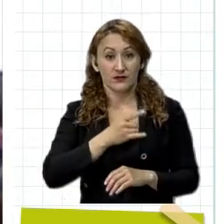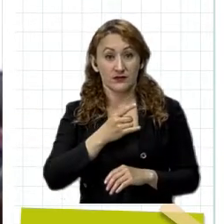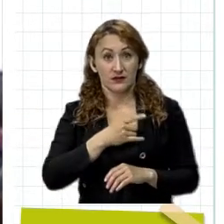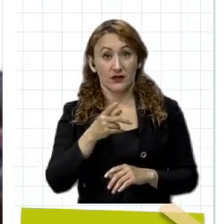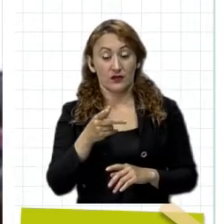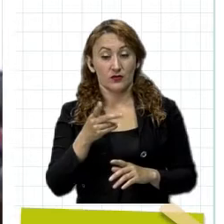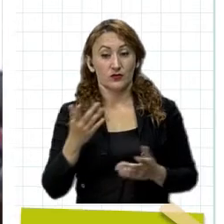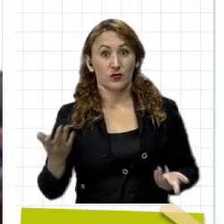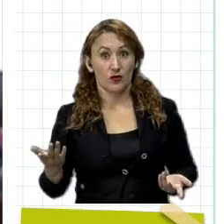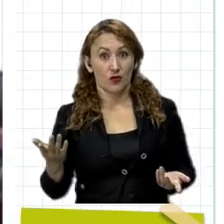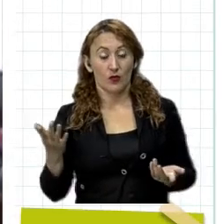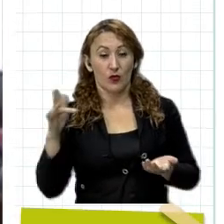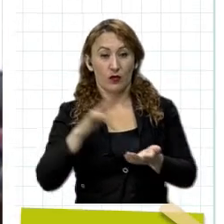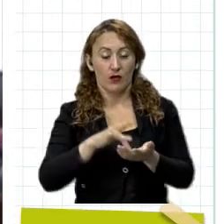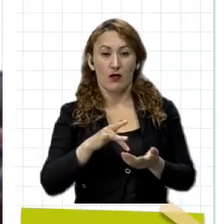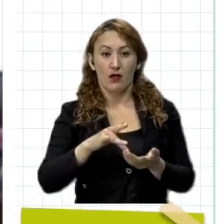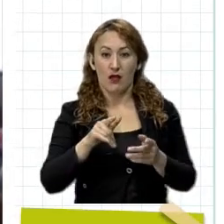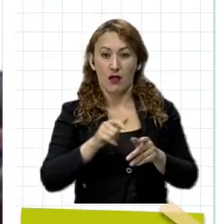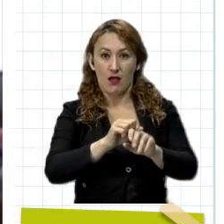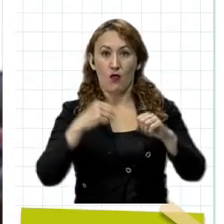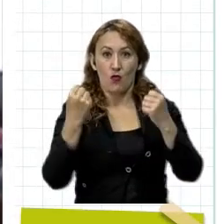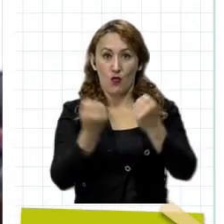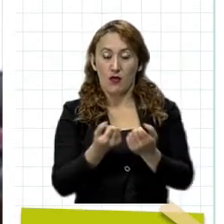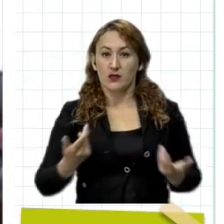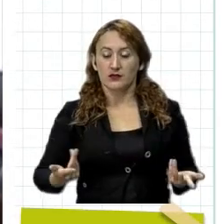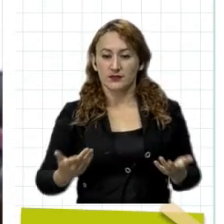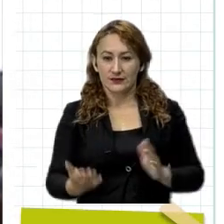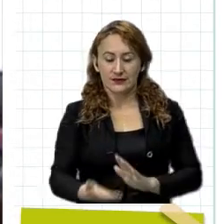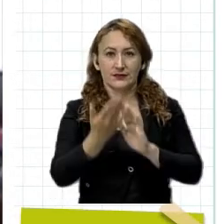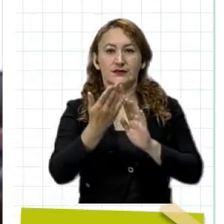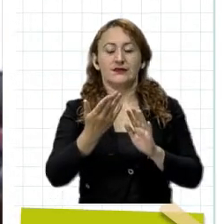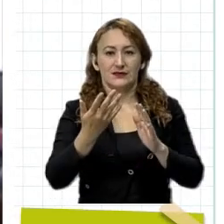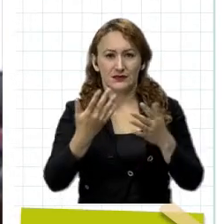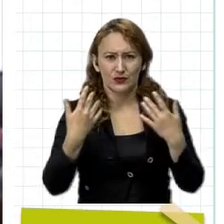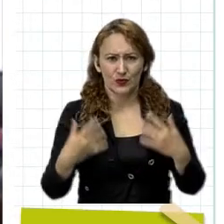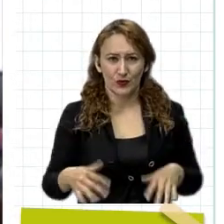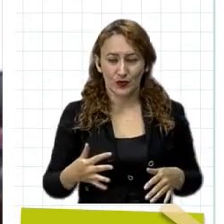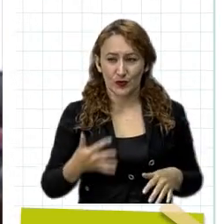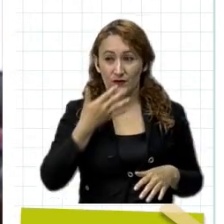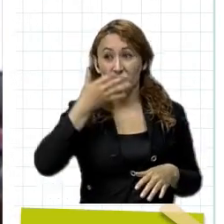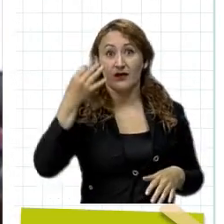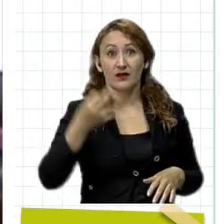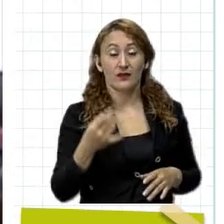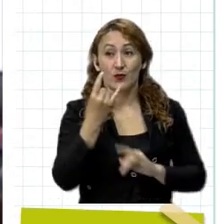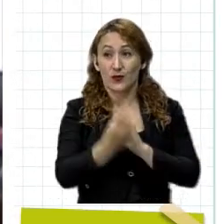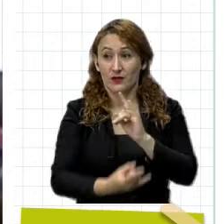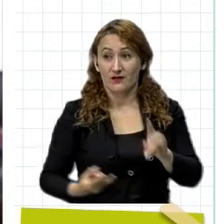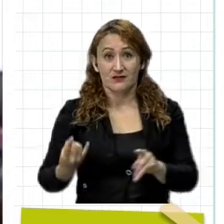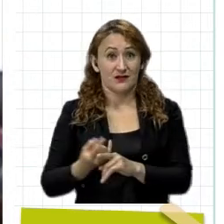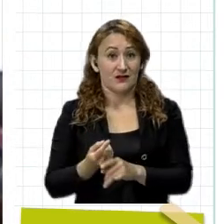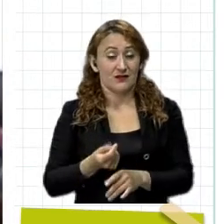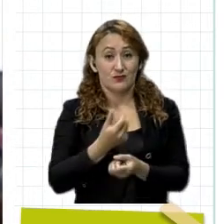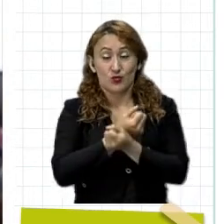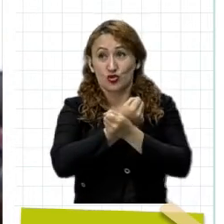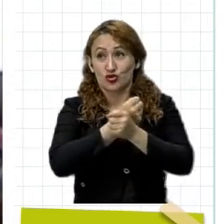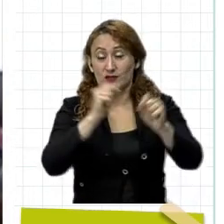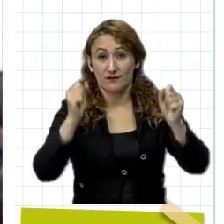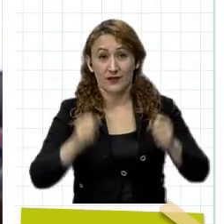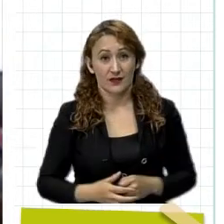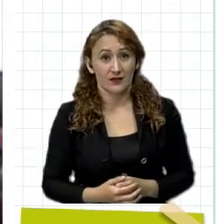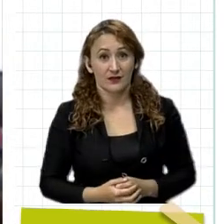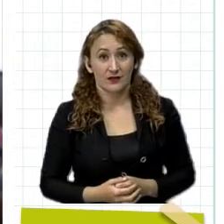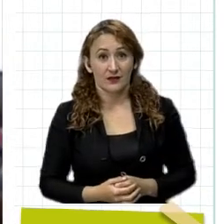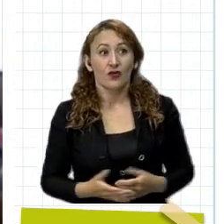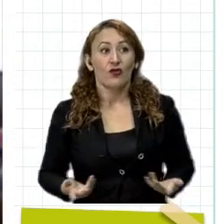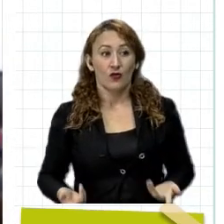que llegan a las aulas universitarias y se enfrentan a verdades universales casi imposibles de interpelar o de